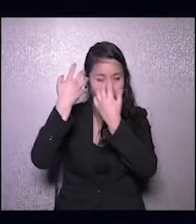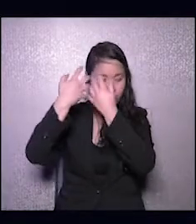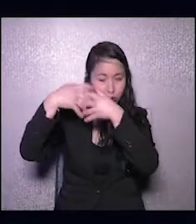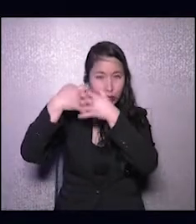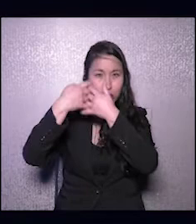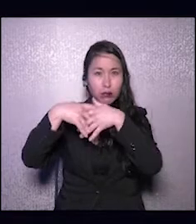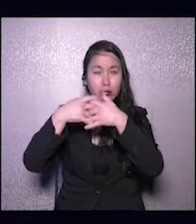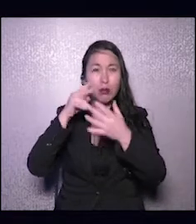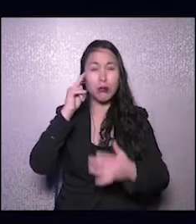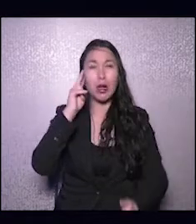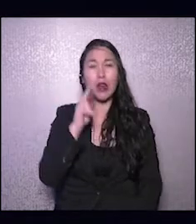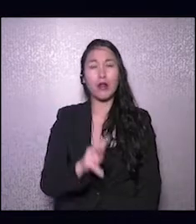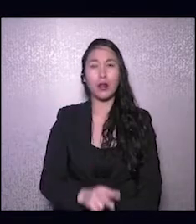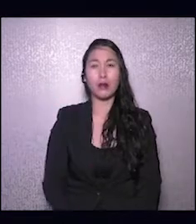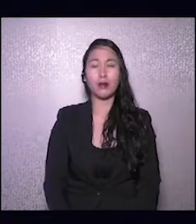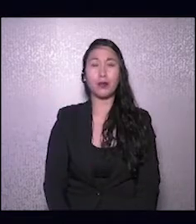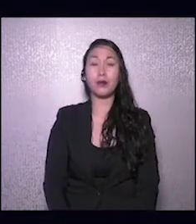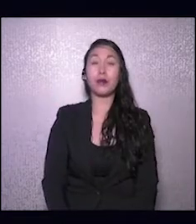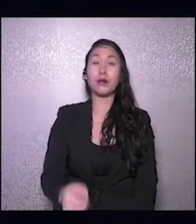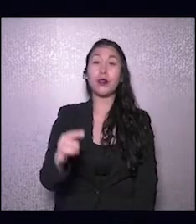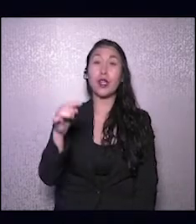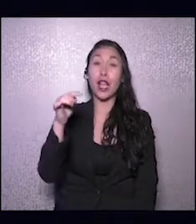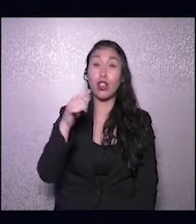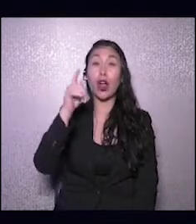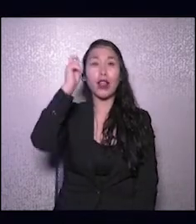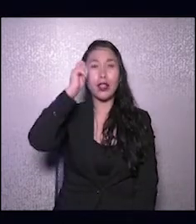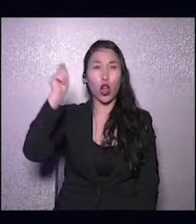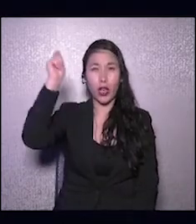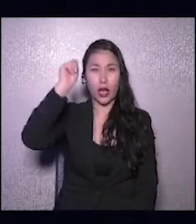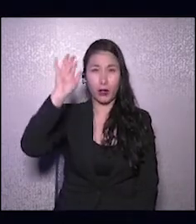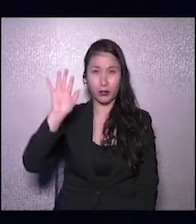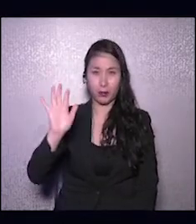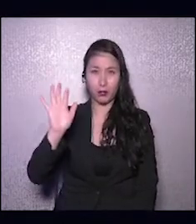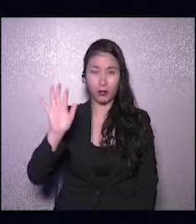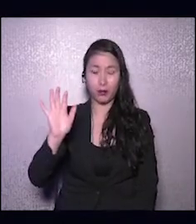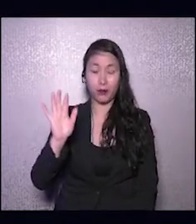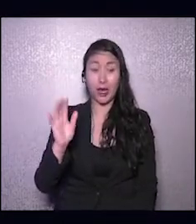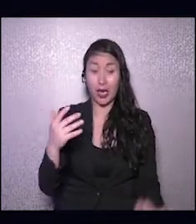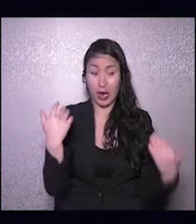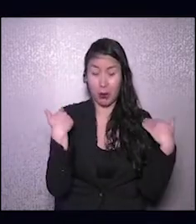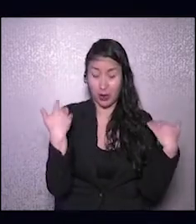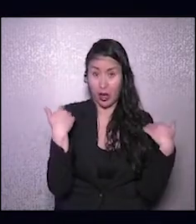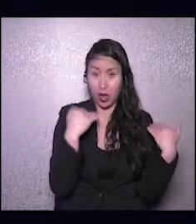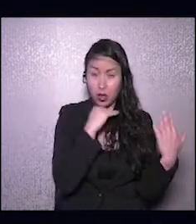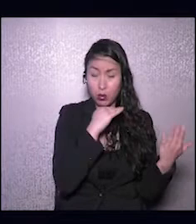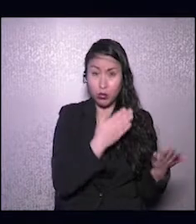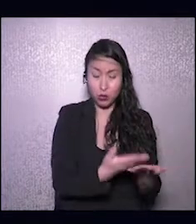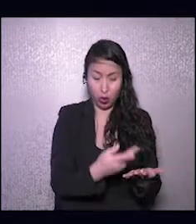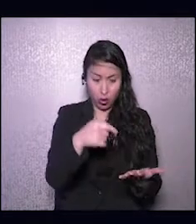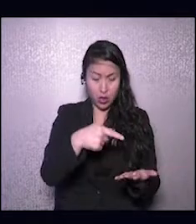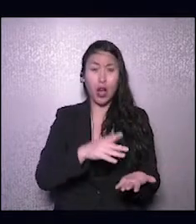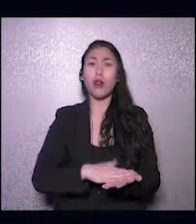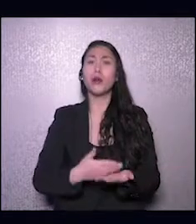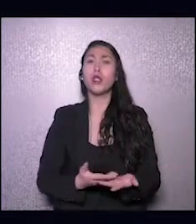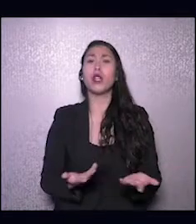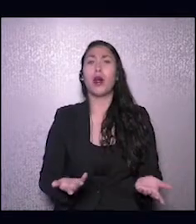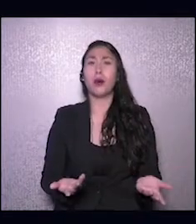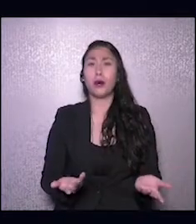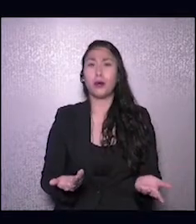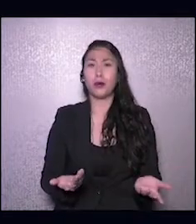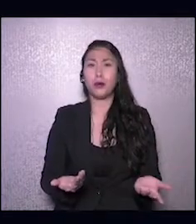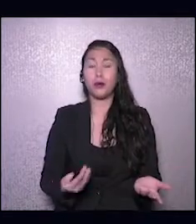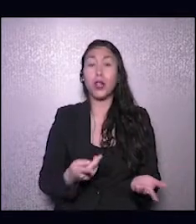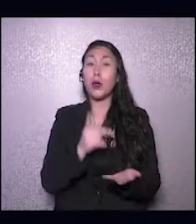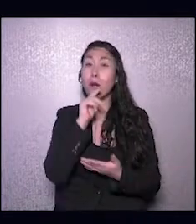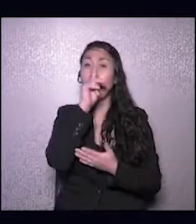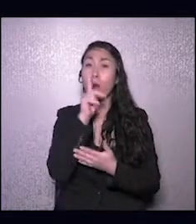clínico. Esto es la teoría. ¿Sí? En la práctica, hoy día, ¿cómo estamos? En estas encuestas